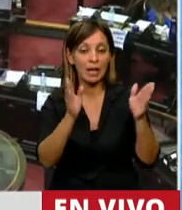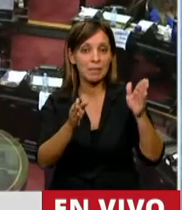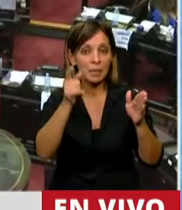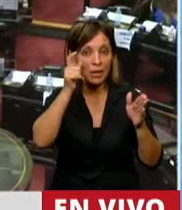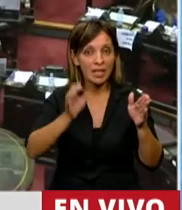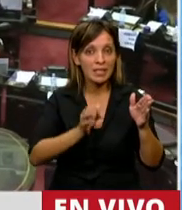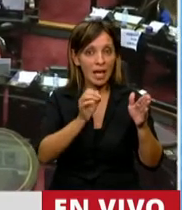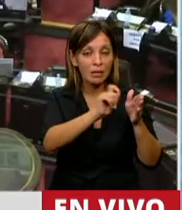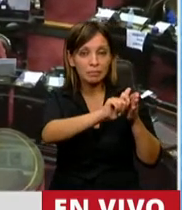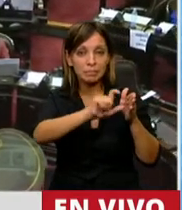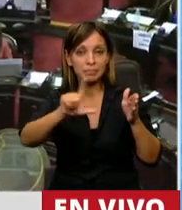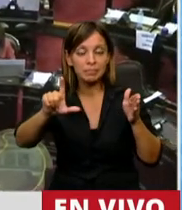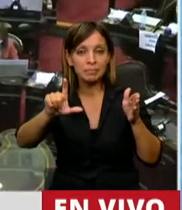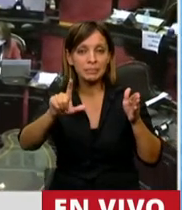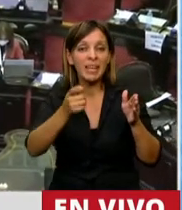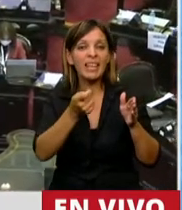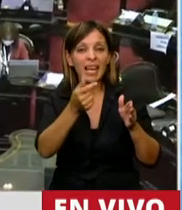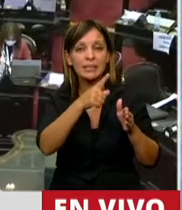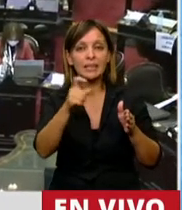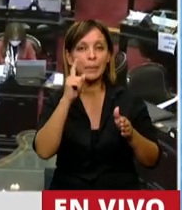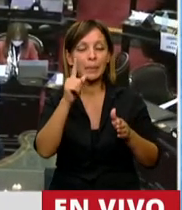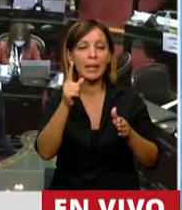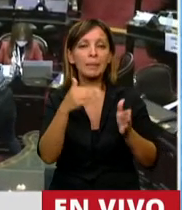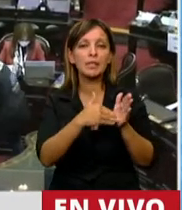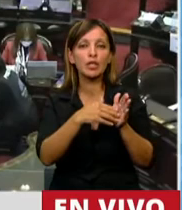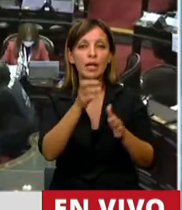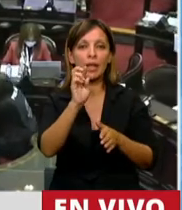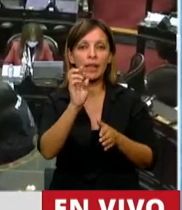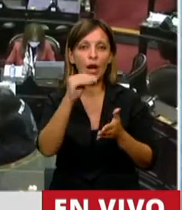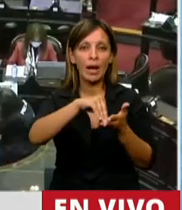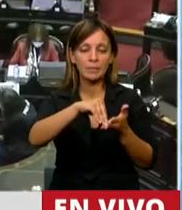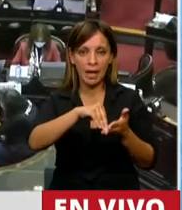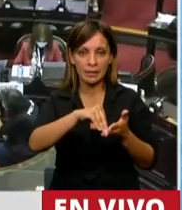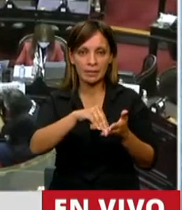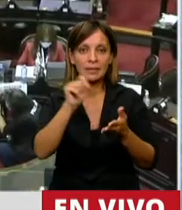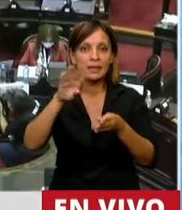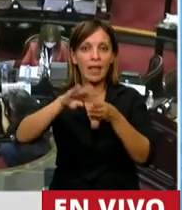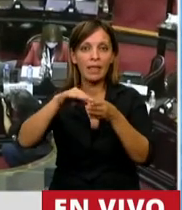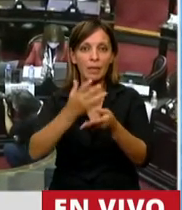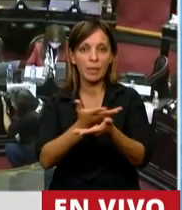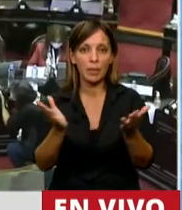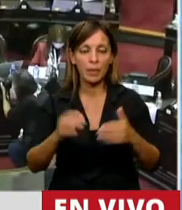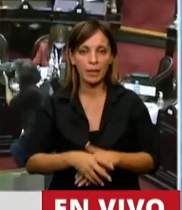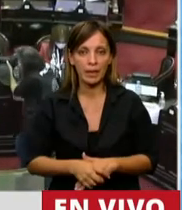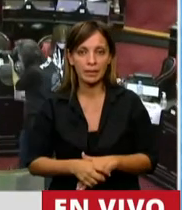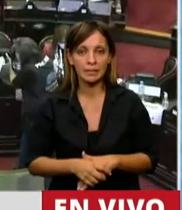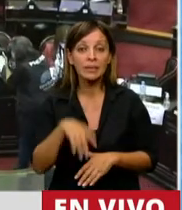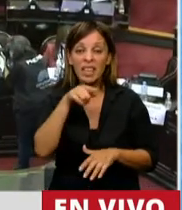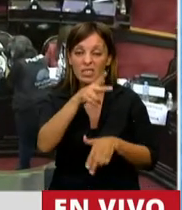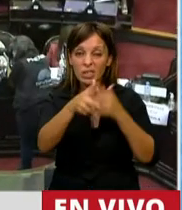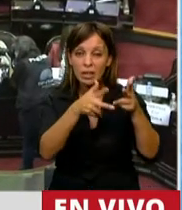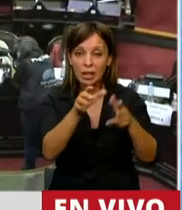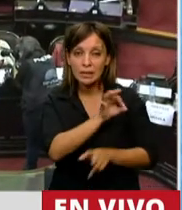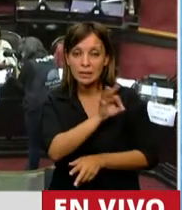década se acumularon casi 100 mil millones de dólares más de deuda pública. Pero nada de eso dijeron,